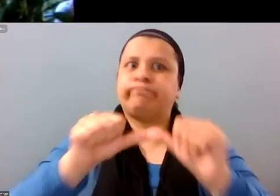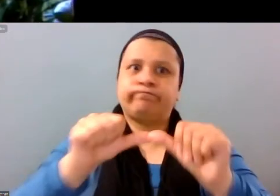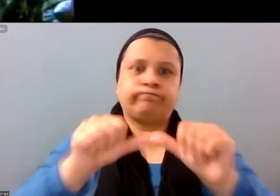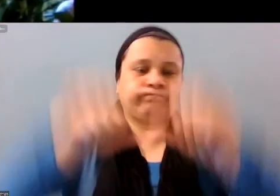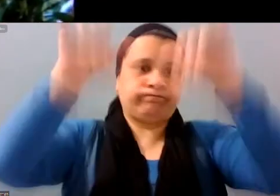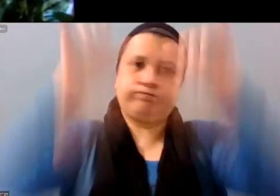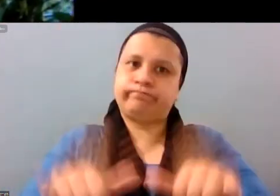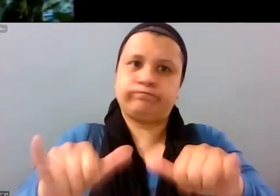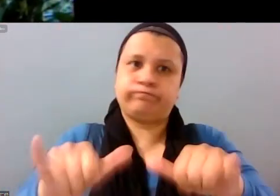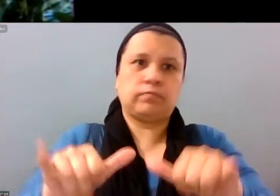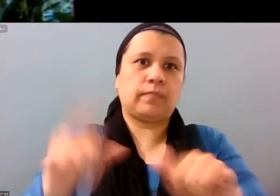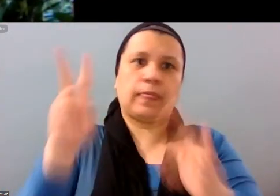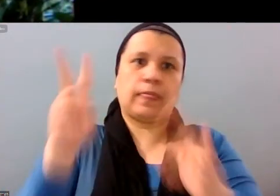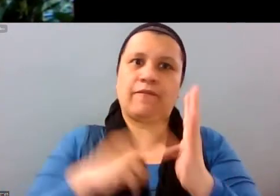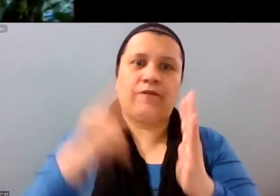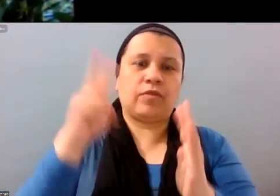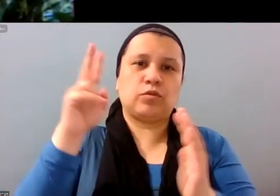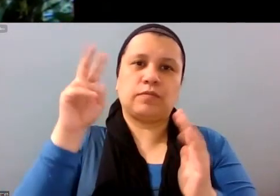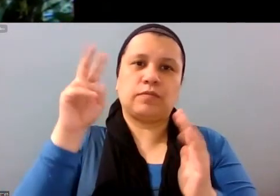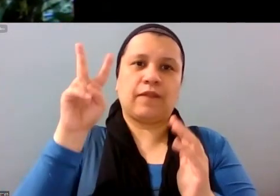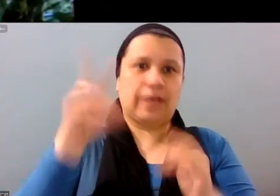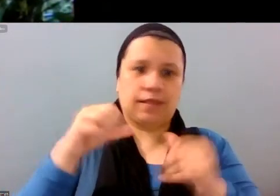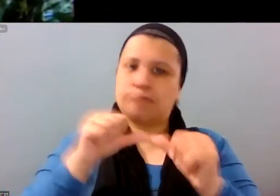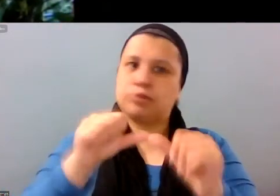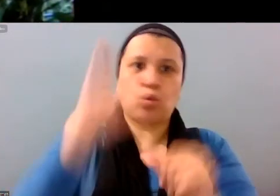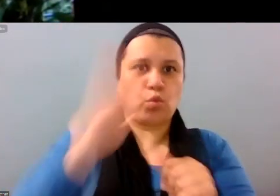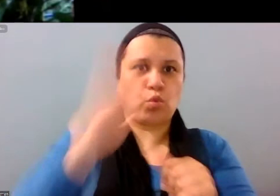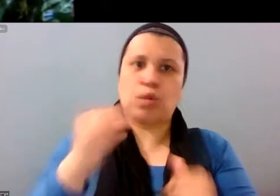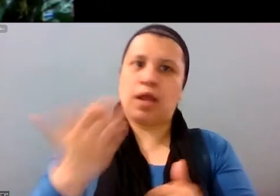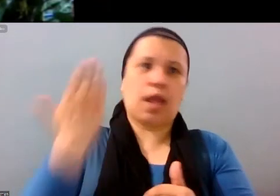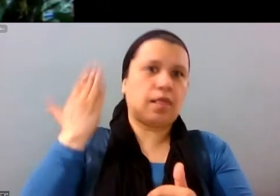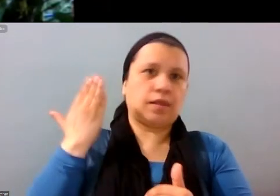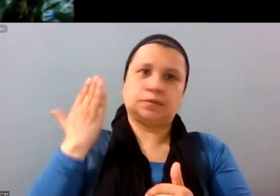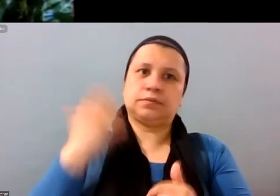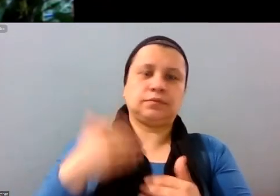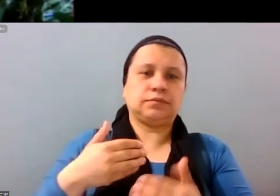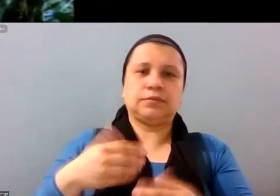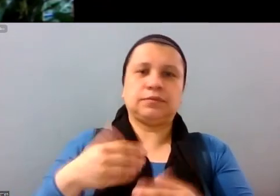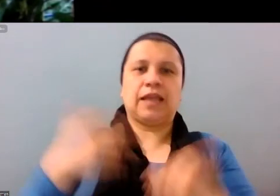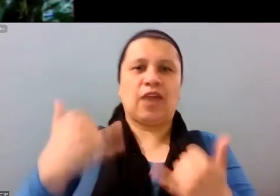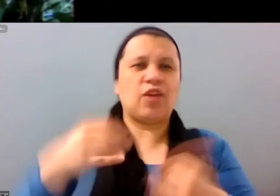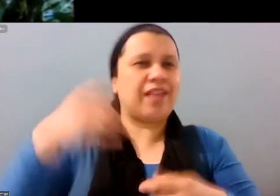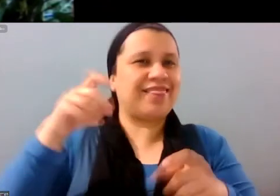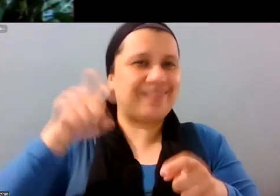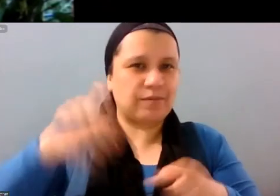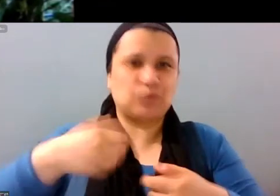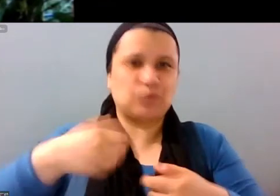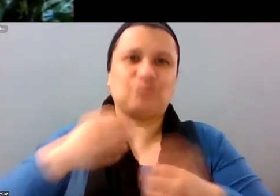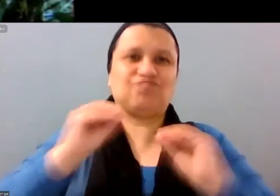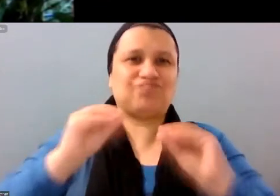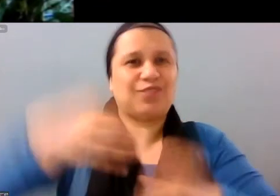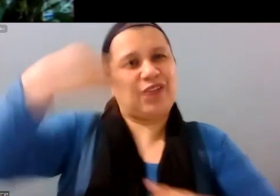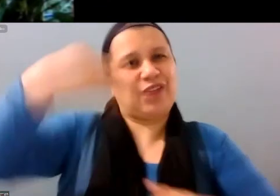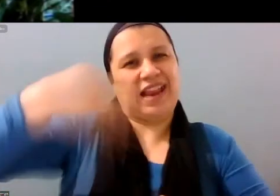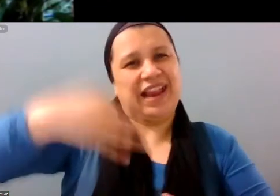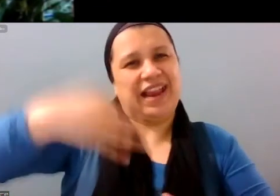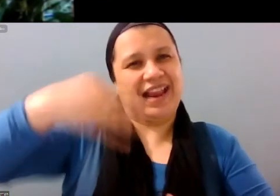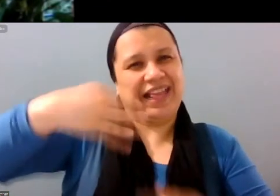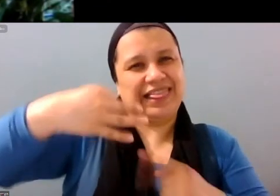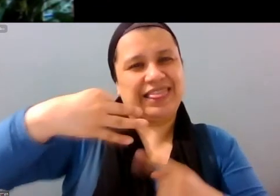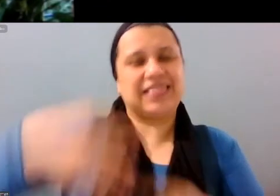hay retorno ahora cuál es el reto que tenemos hacerlo con calidad en esa línea creo que a nivel de